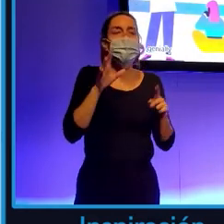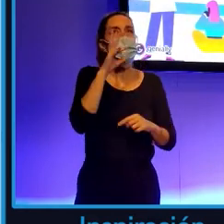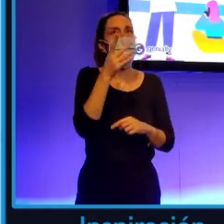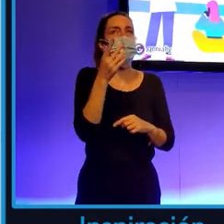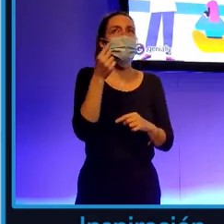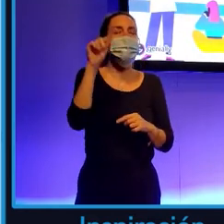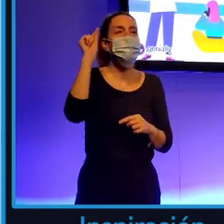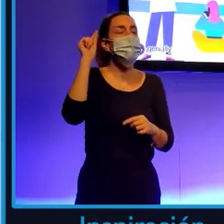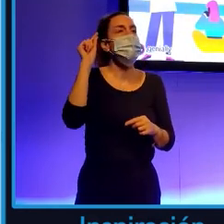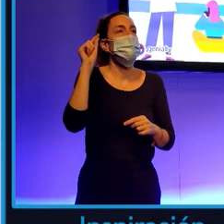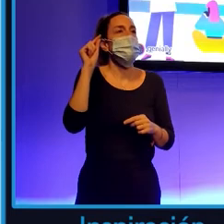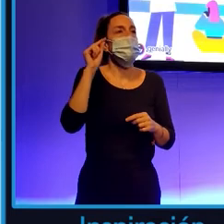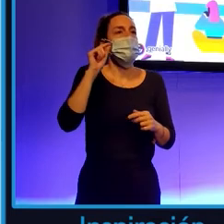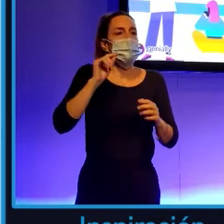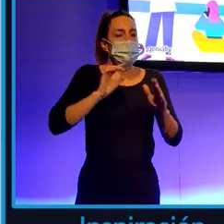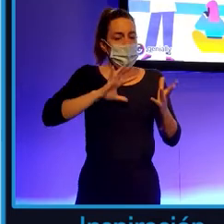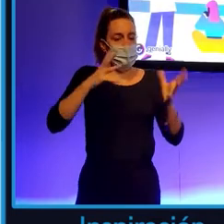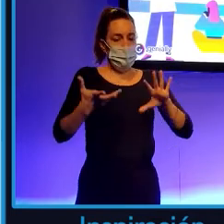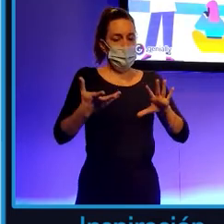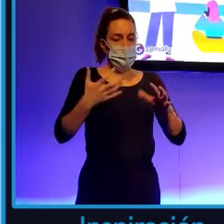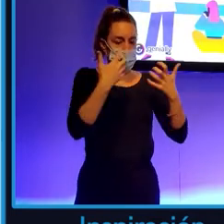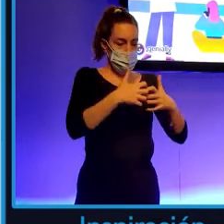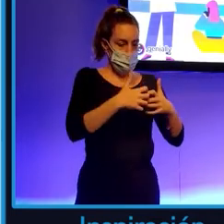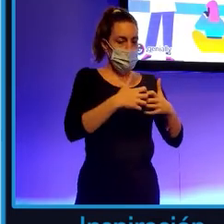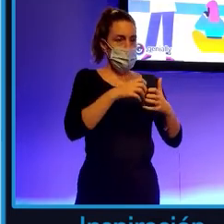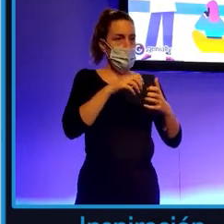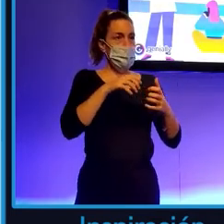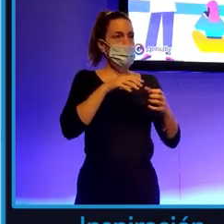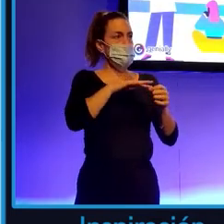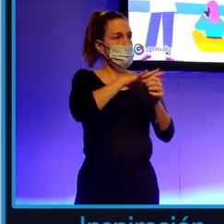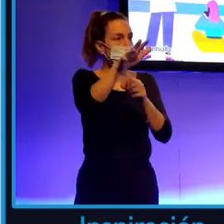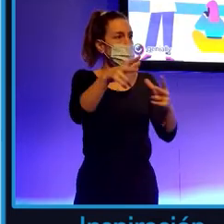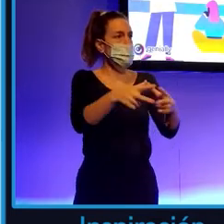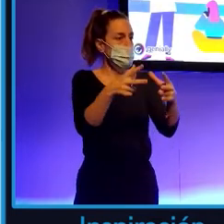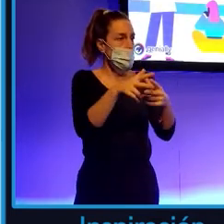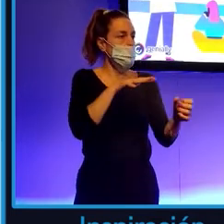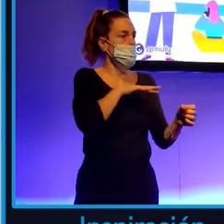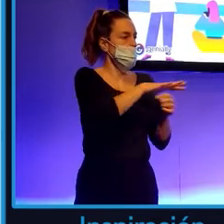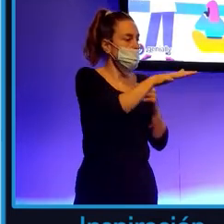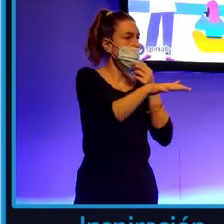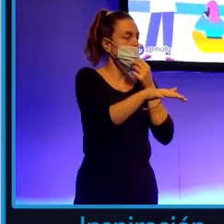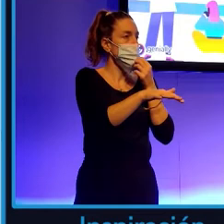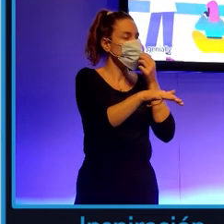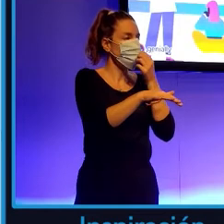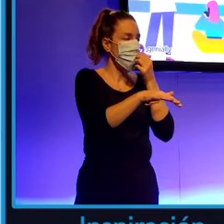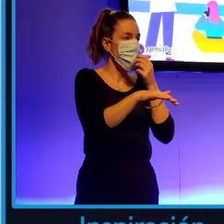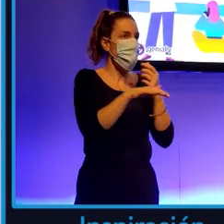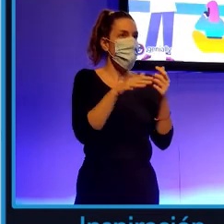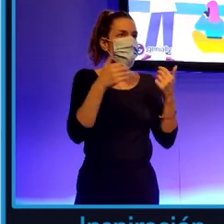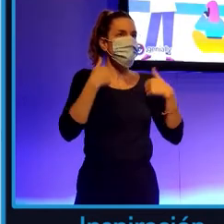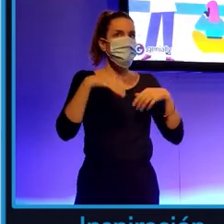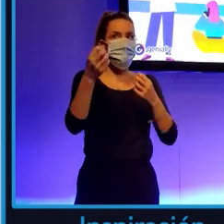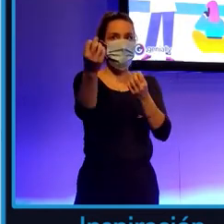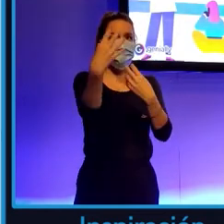una evolución que afecta no sólo la industria afecta a ustedes a la sociedad estamos en la era de la información y ya